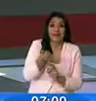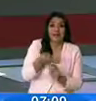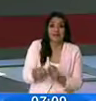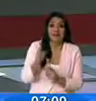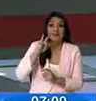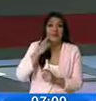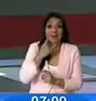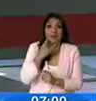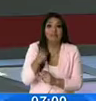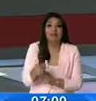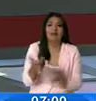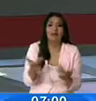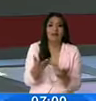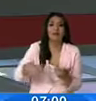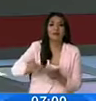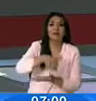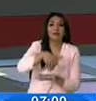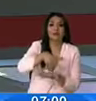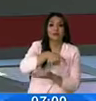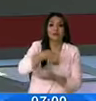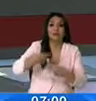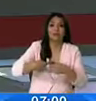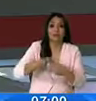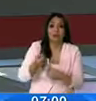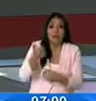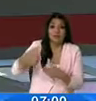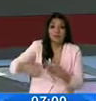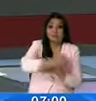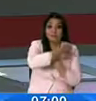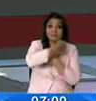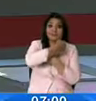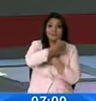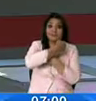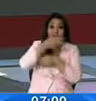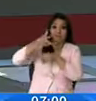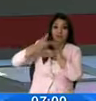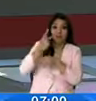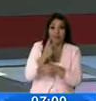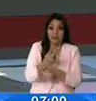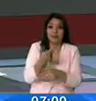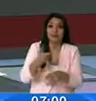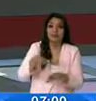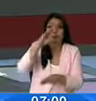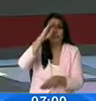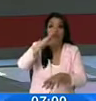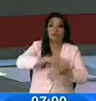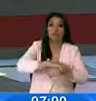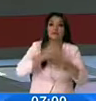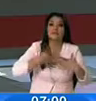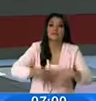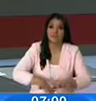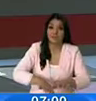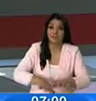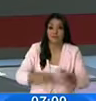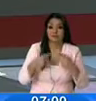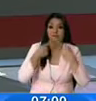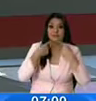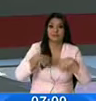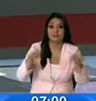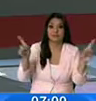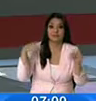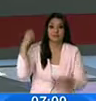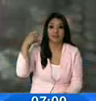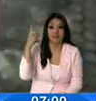niña, esto en el sector de la Basílica, en el centro de la ciudad de Quito. Este hecho quedó registrado en las cámaras de seguridad de la zona y se viralizó.